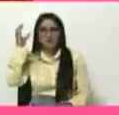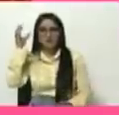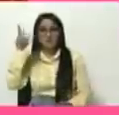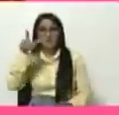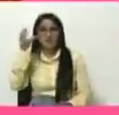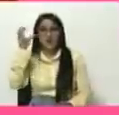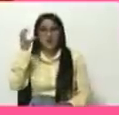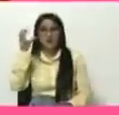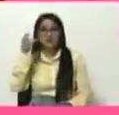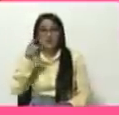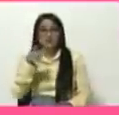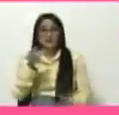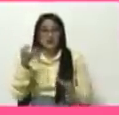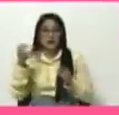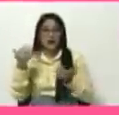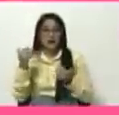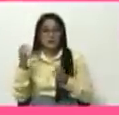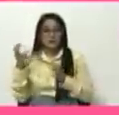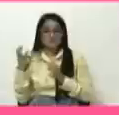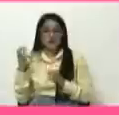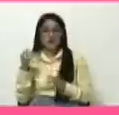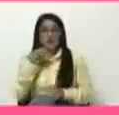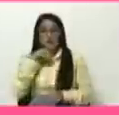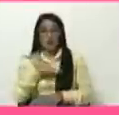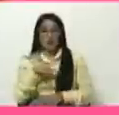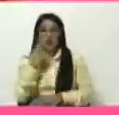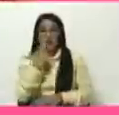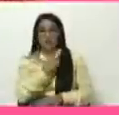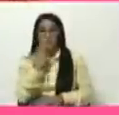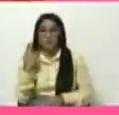lleva implícita una carga histórica y de compromiso.